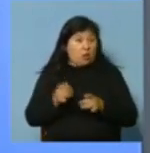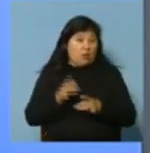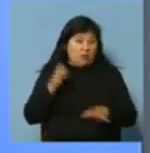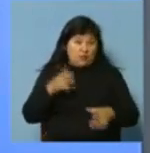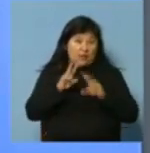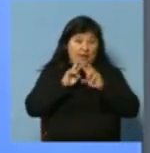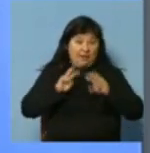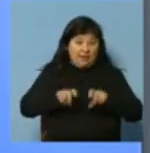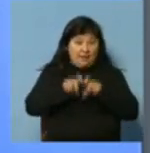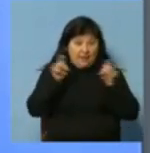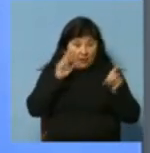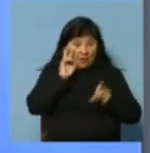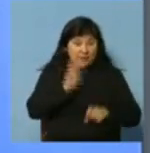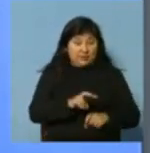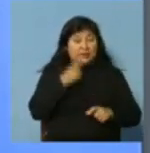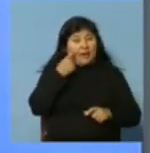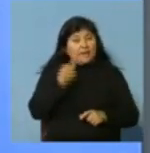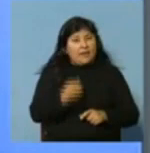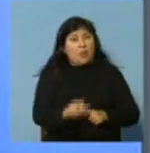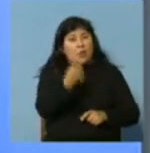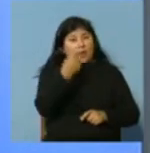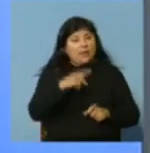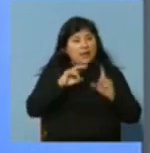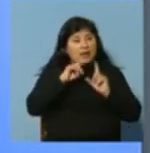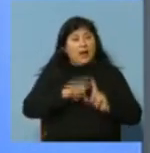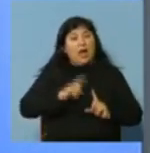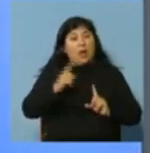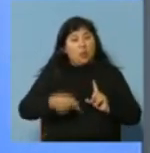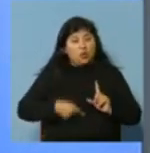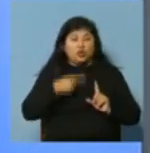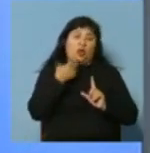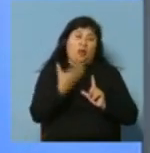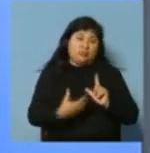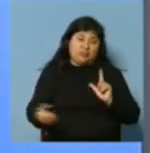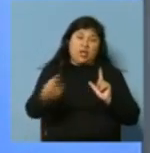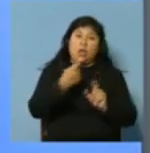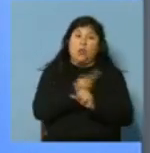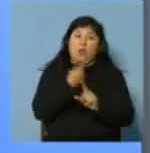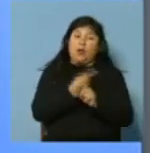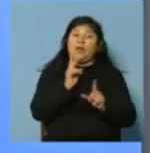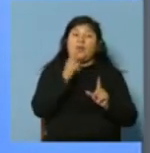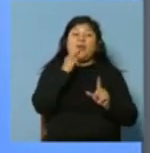no era viable en aborto por lo avanzado de la edad gestacional y